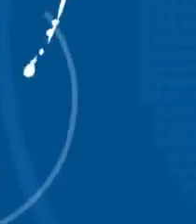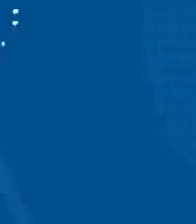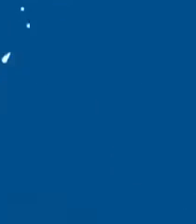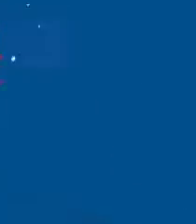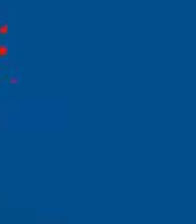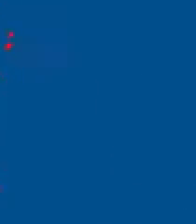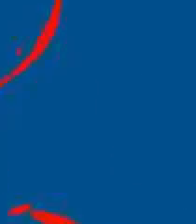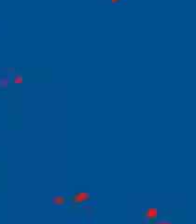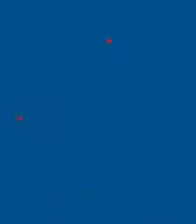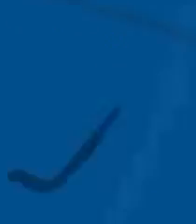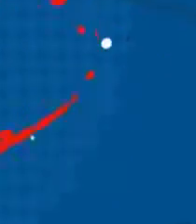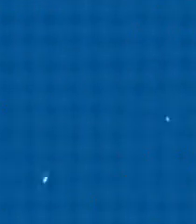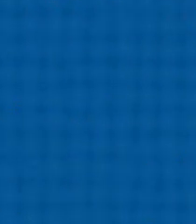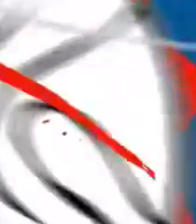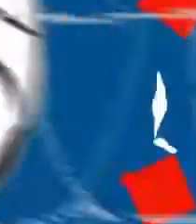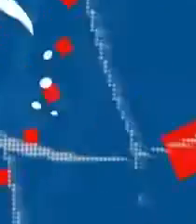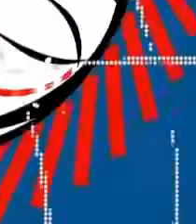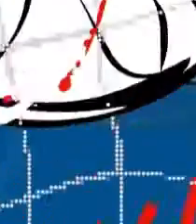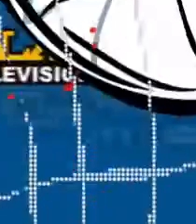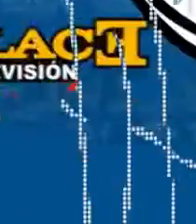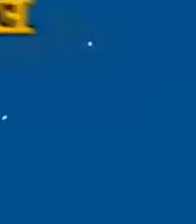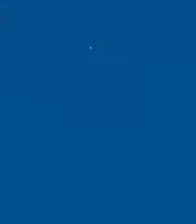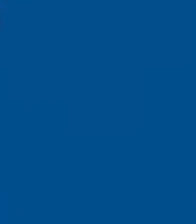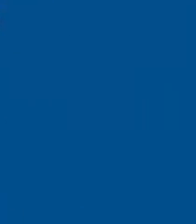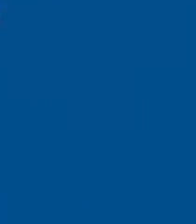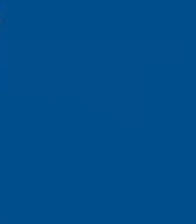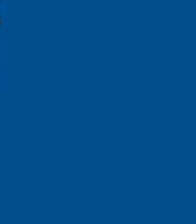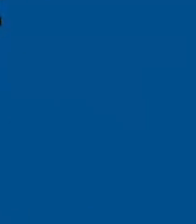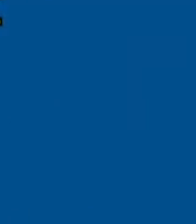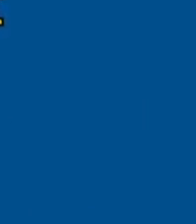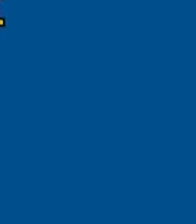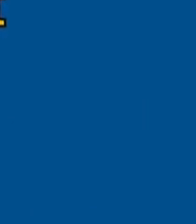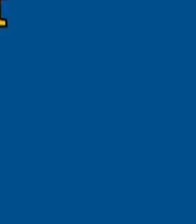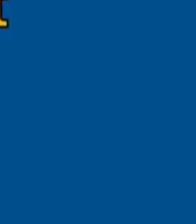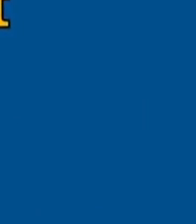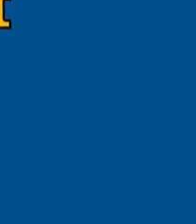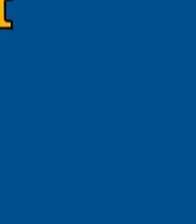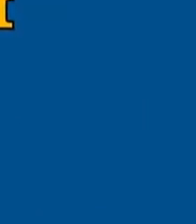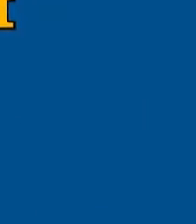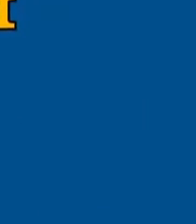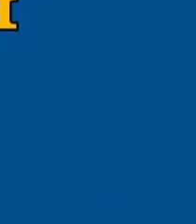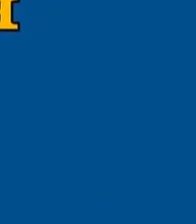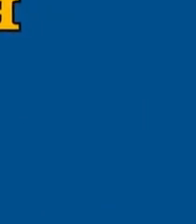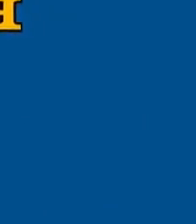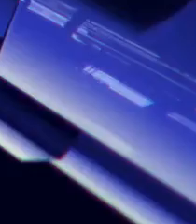¡Gol de Colombia!